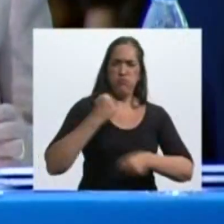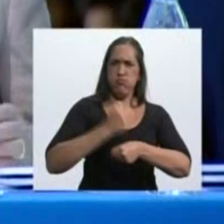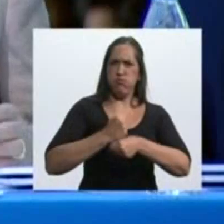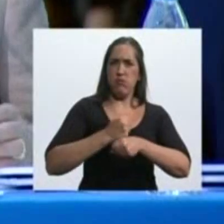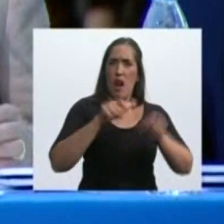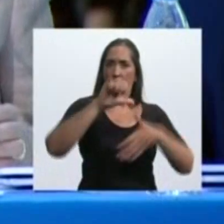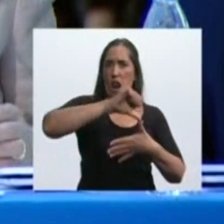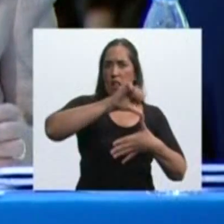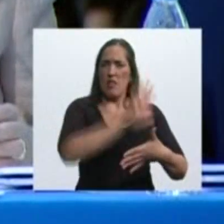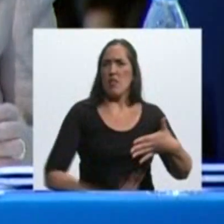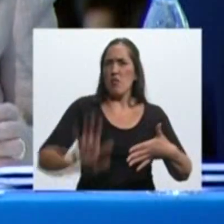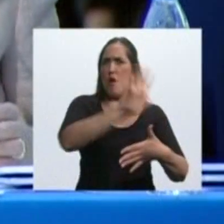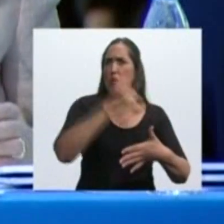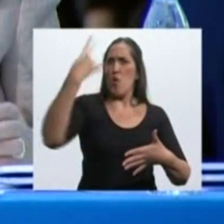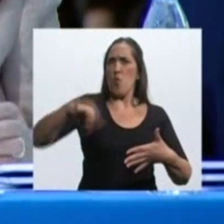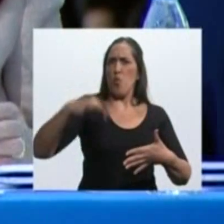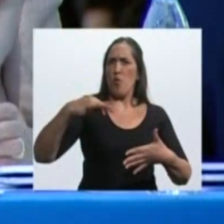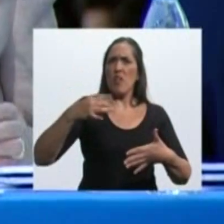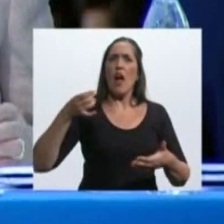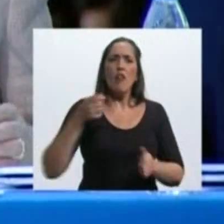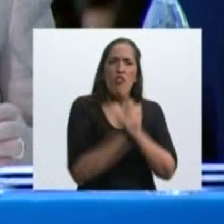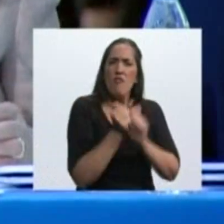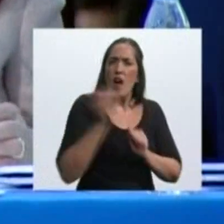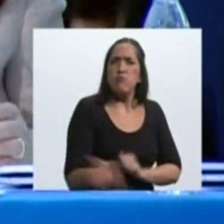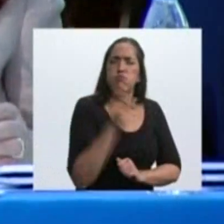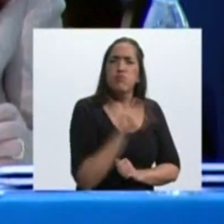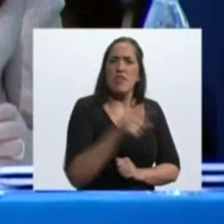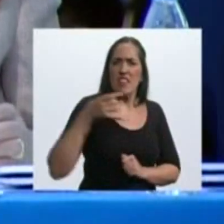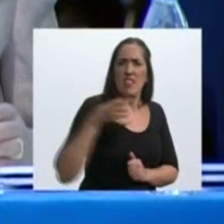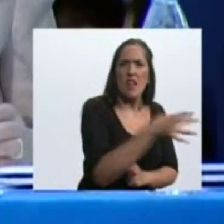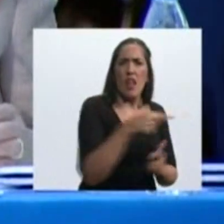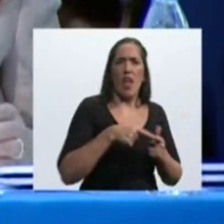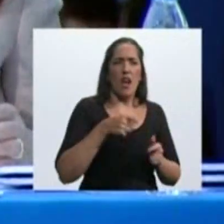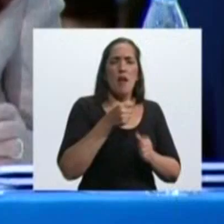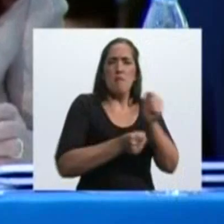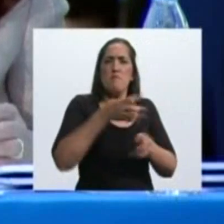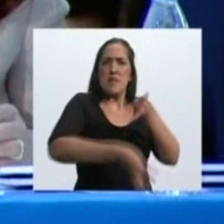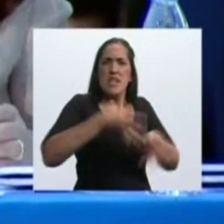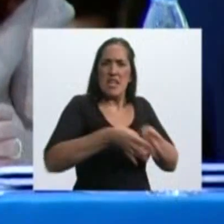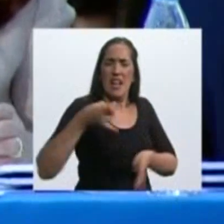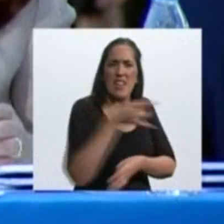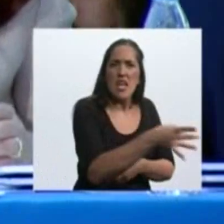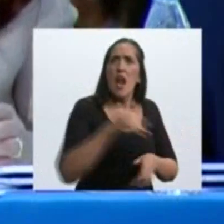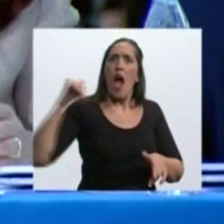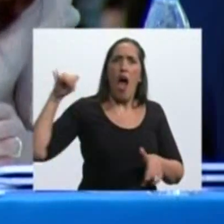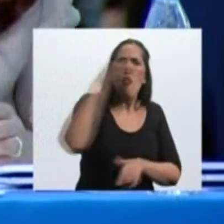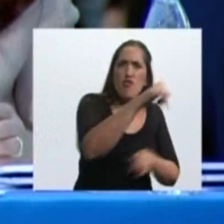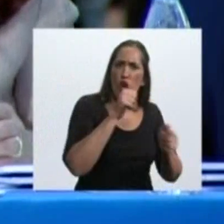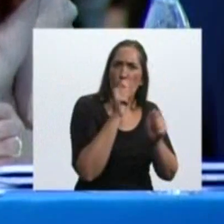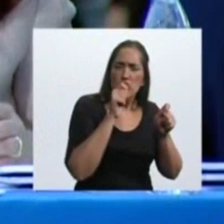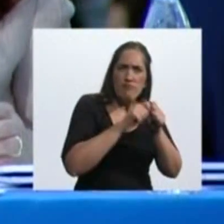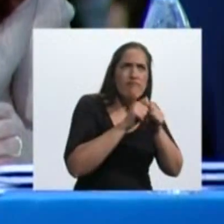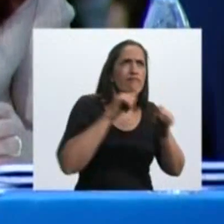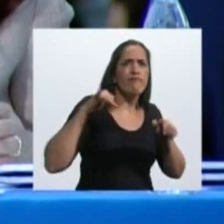en Latinoamérica, que producía trenes, locomotoras, aviones, que llegó a